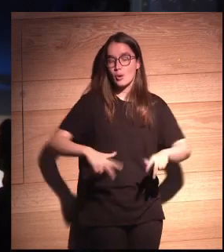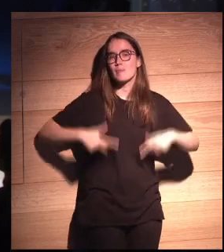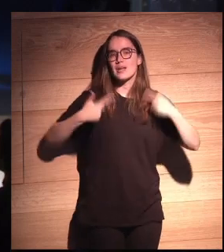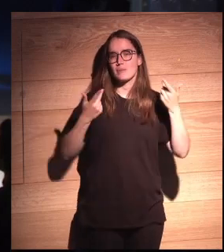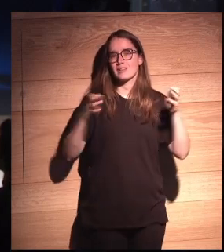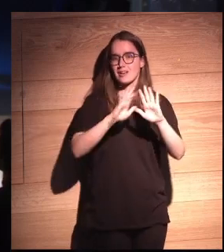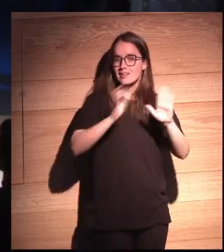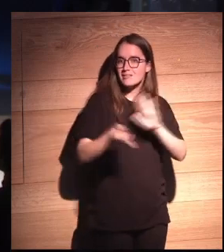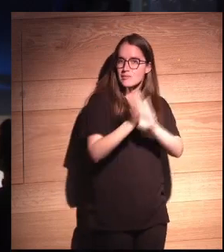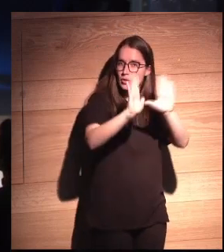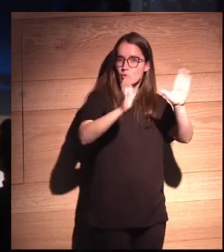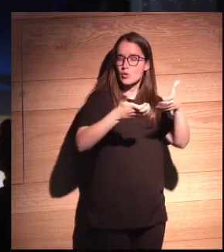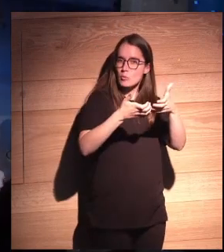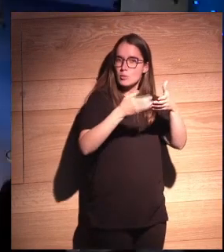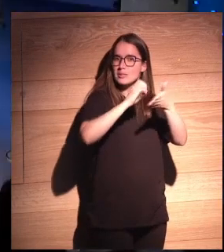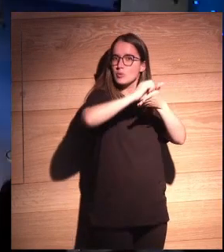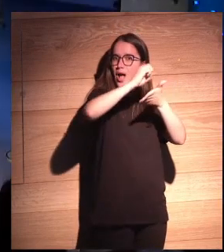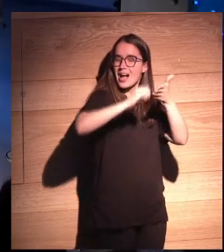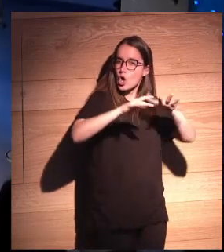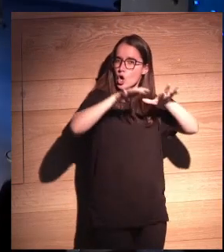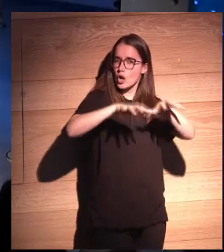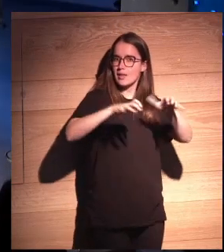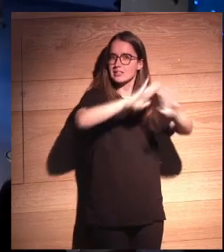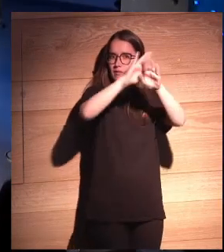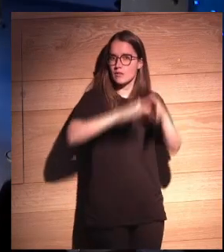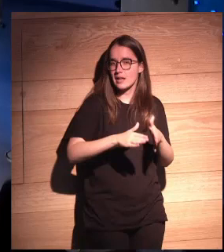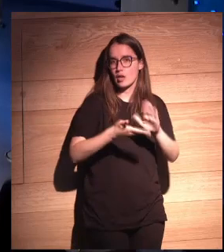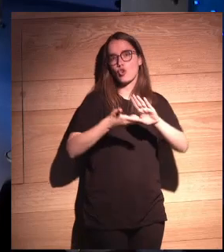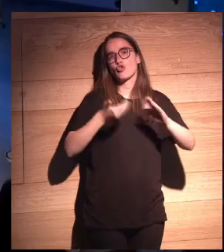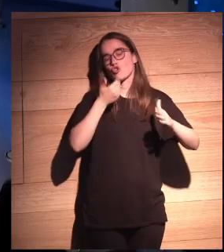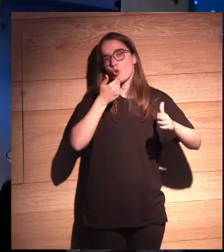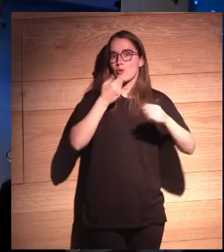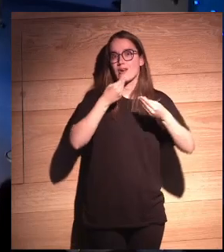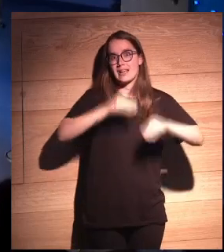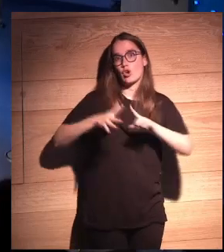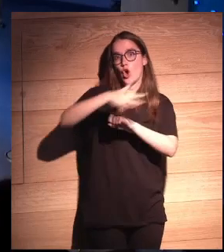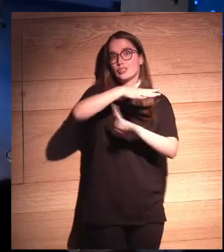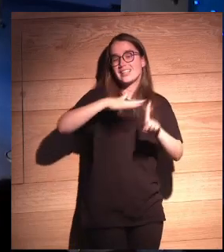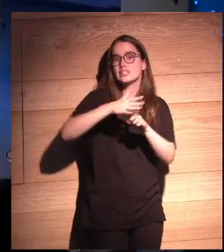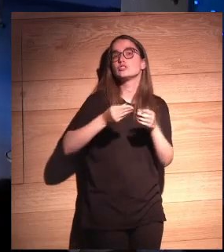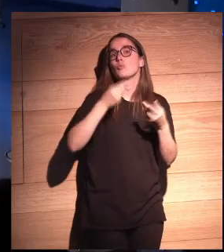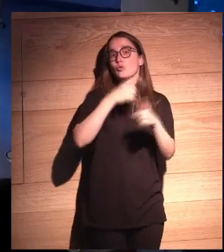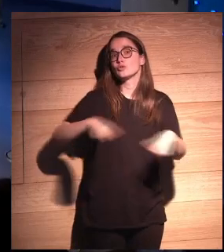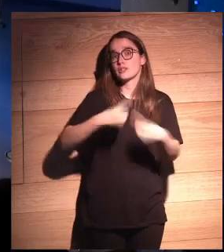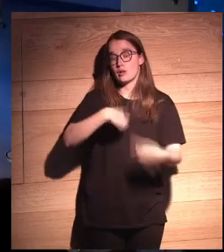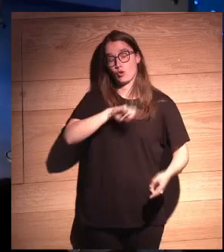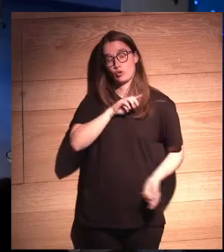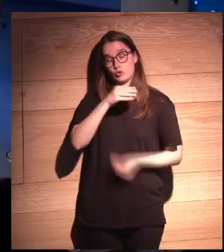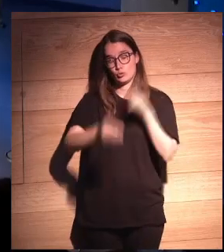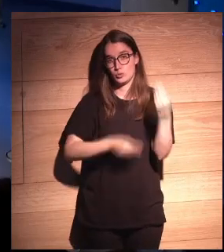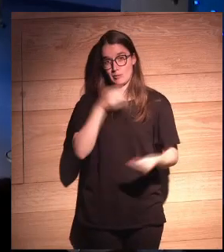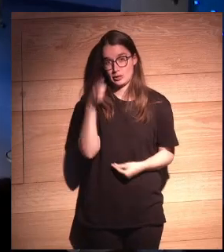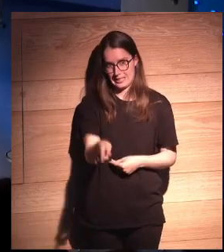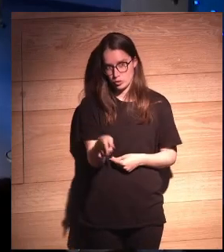permite agruparlos y hacer acordes que se transforman finalmente en lo que es el background o el contexto musical, que es básicamente donde nosotros nos